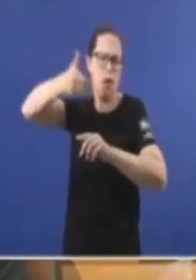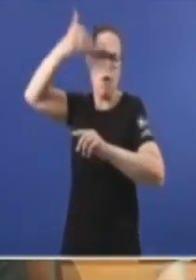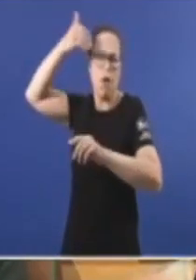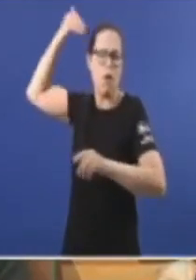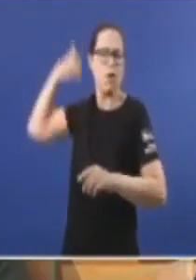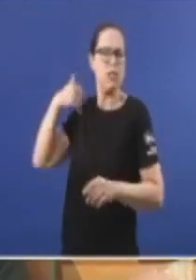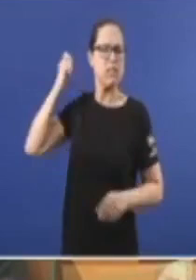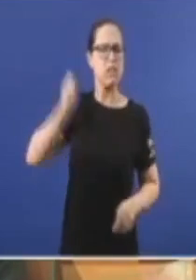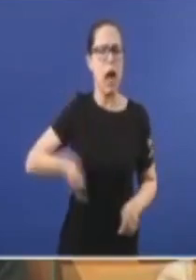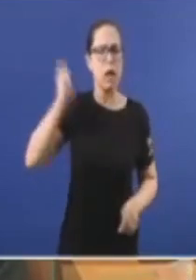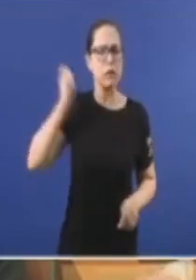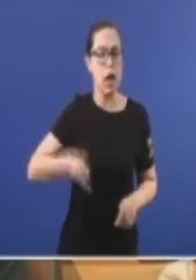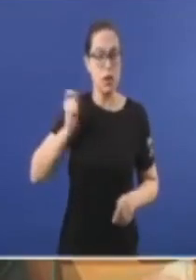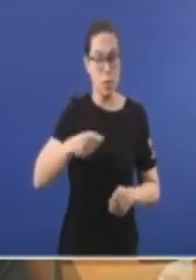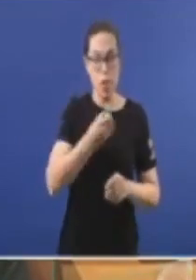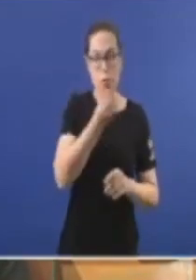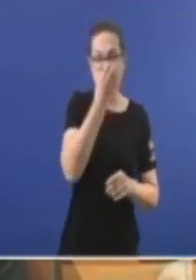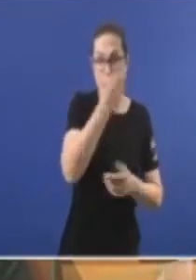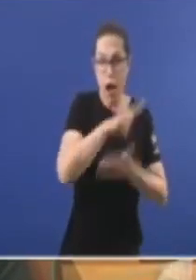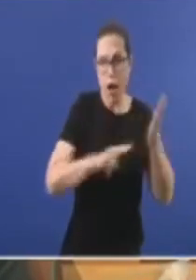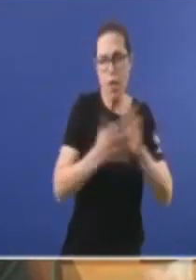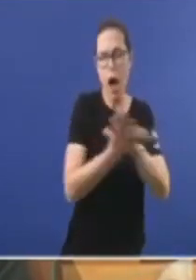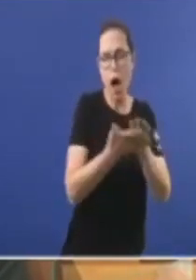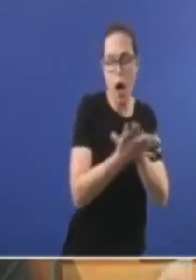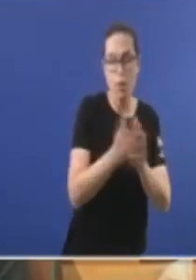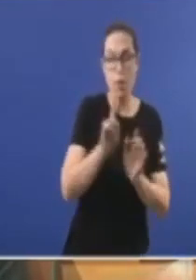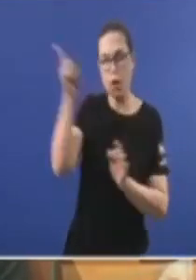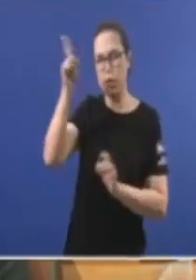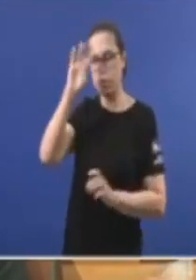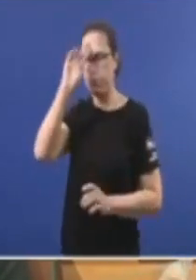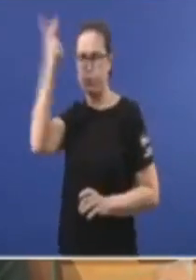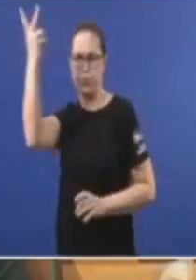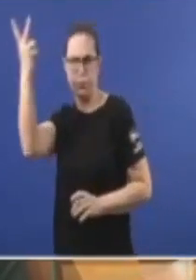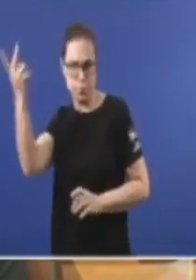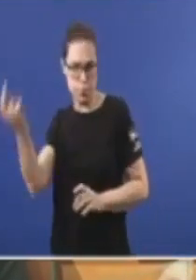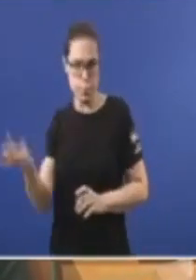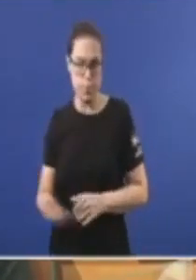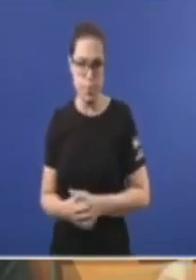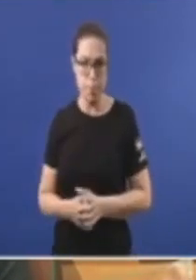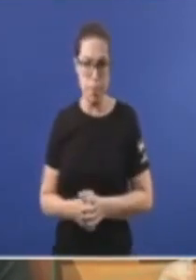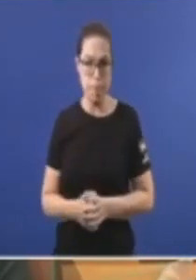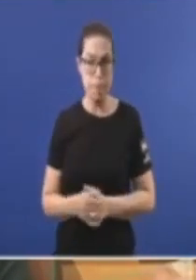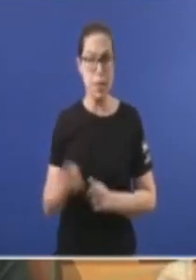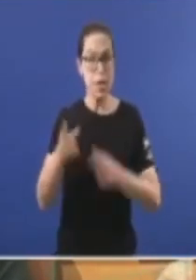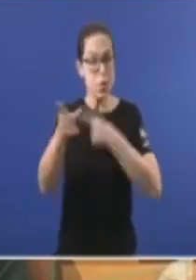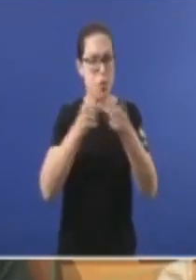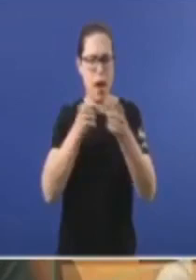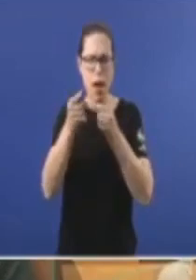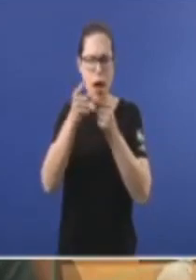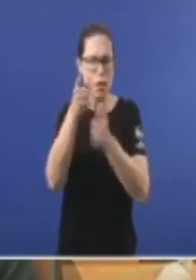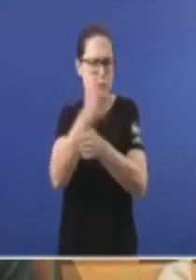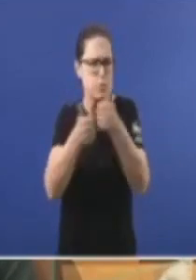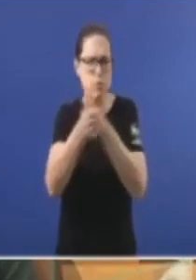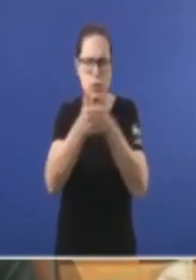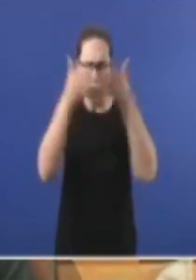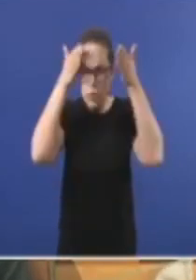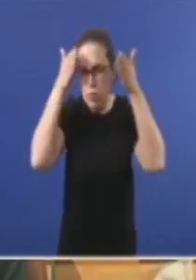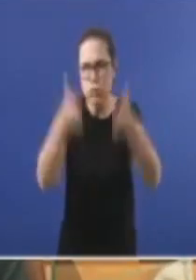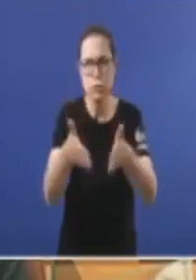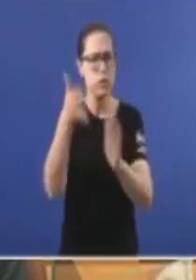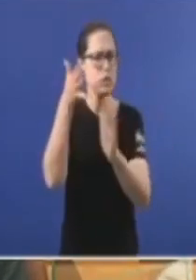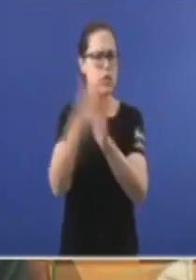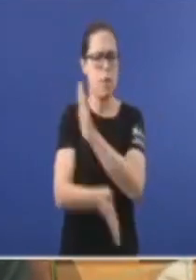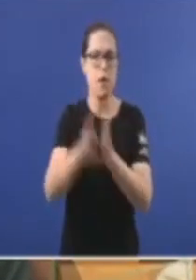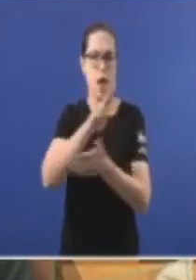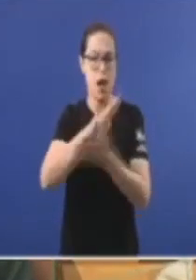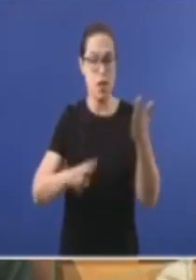cousa aquí e o contrario en Madrid. E o BNG vai defender sempre os intereses deste país. Nós, desde logo, non vamos